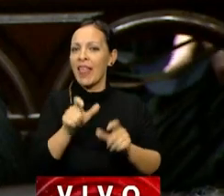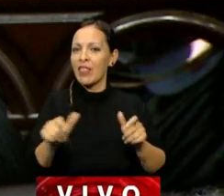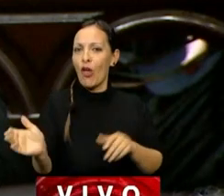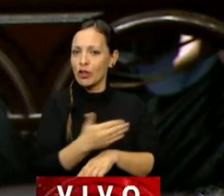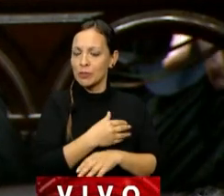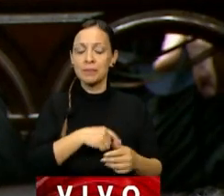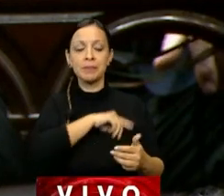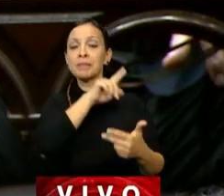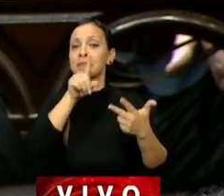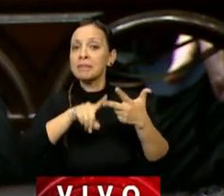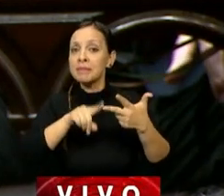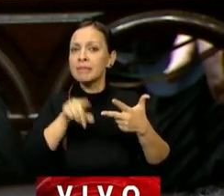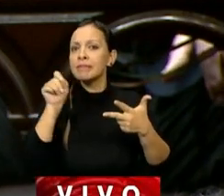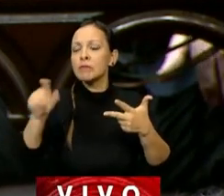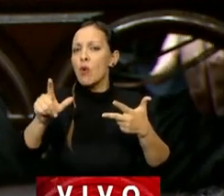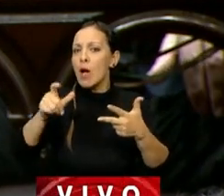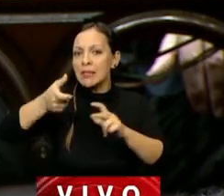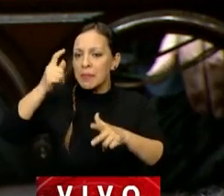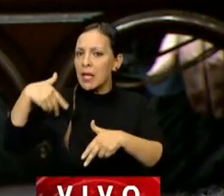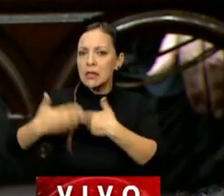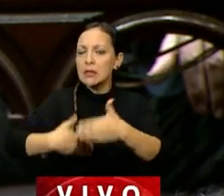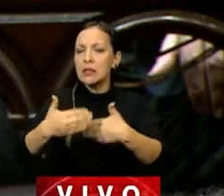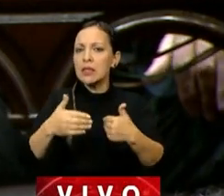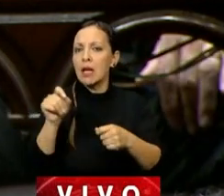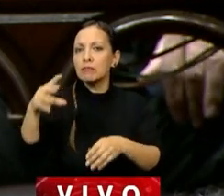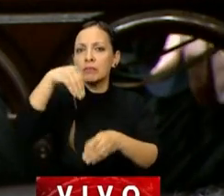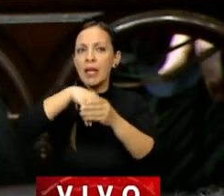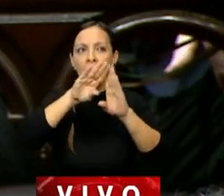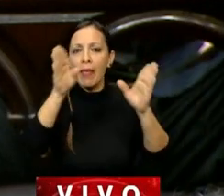En tercer lugar, por su recorrido y por su trayectoria legislativa.